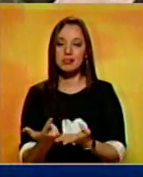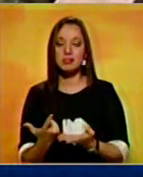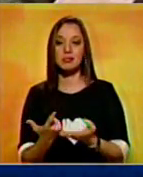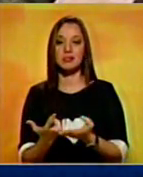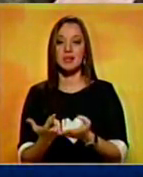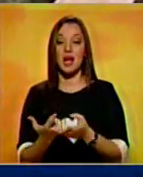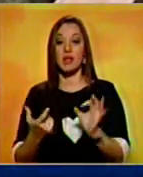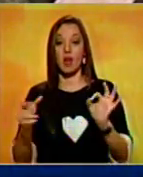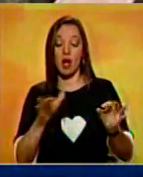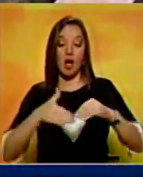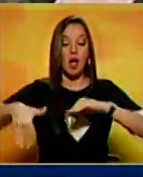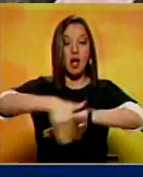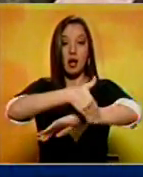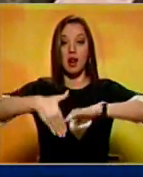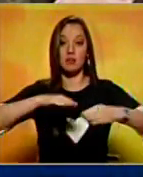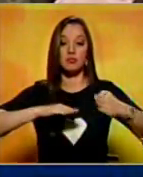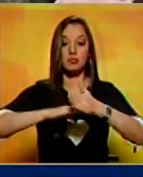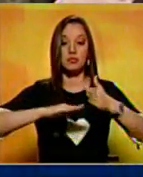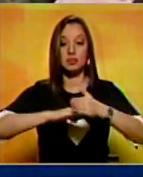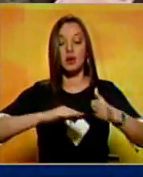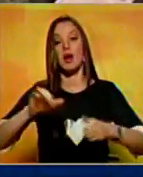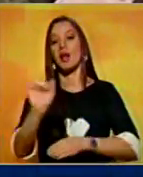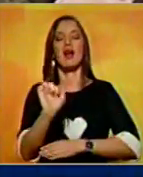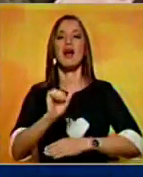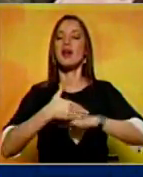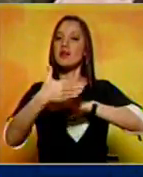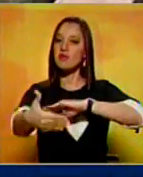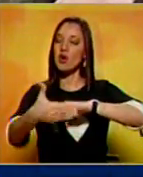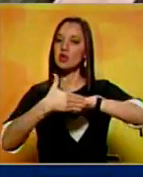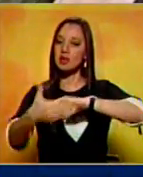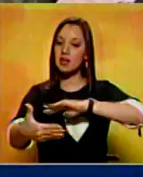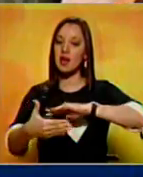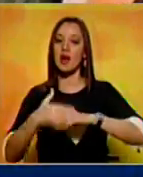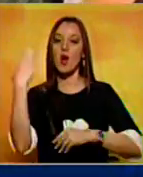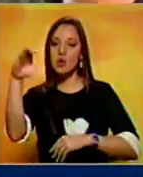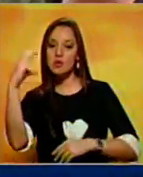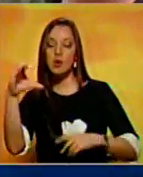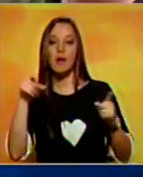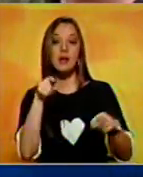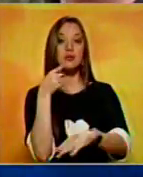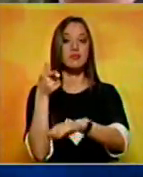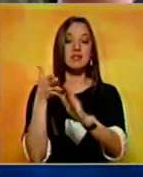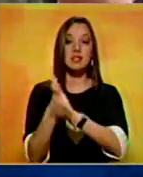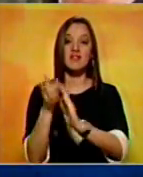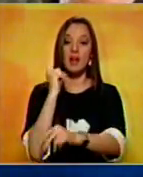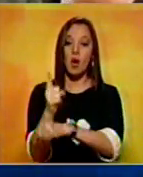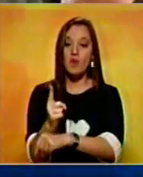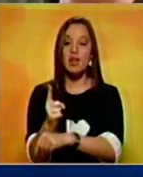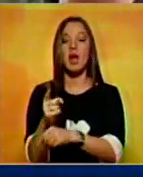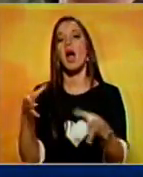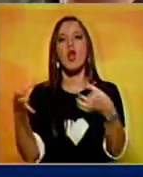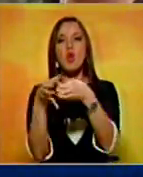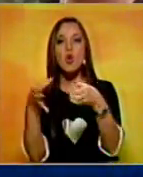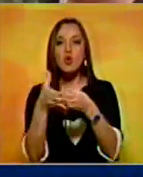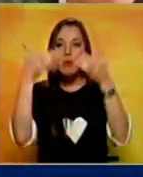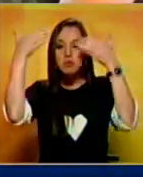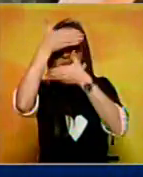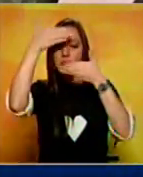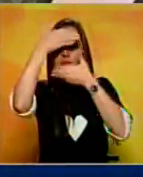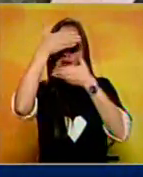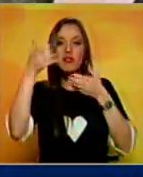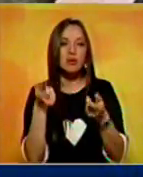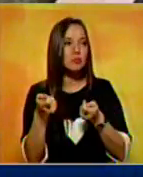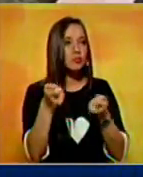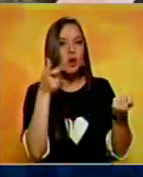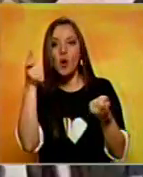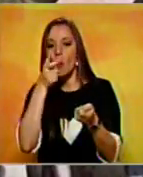de tránsito en los municipios fronterizos, bueno, eso obliga a las bandas, a las mafias, bueno,